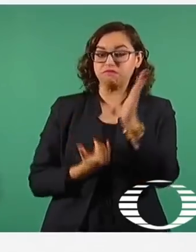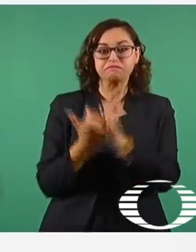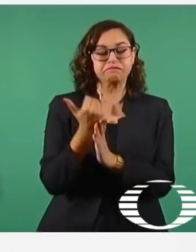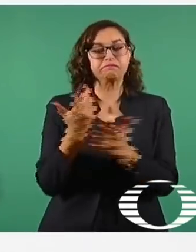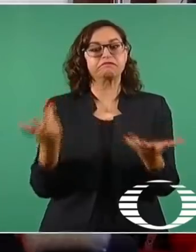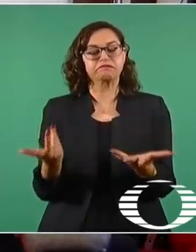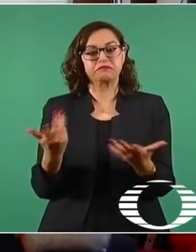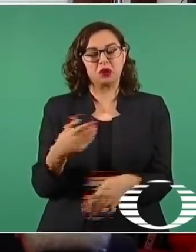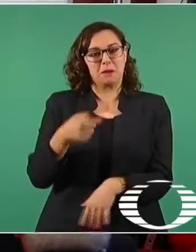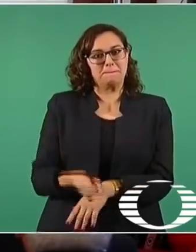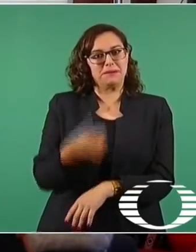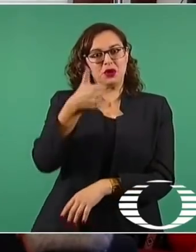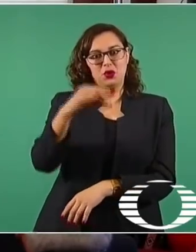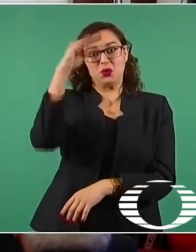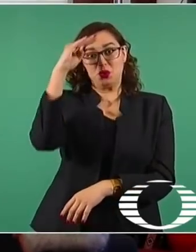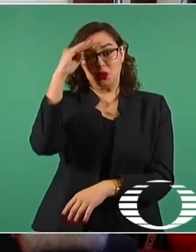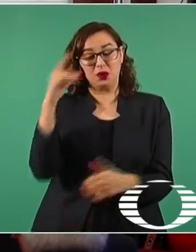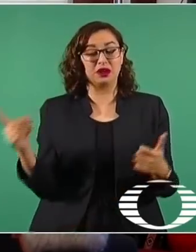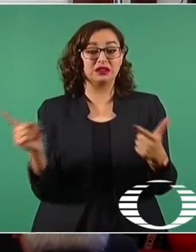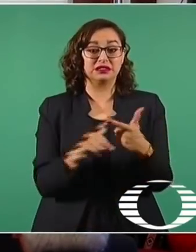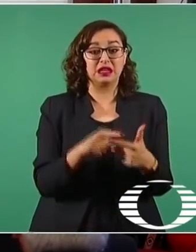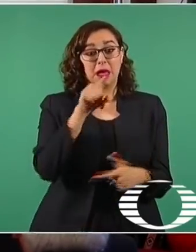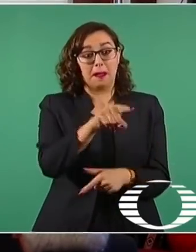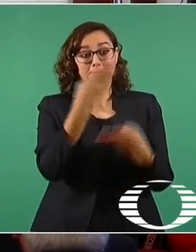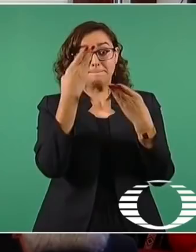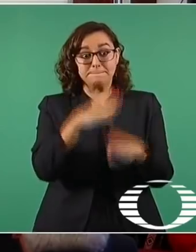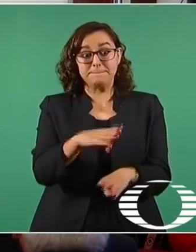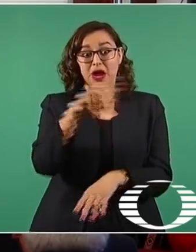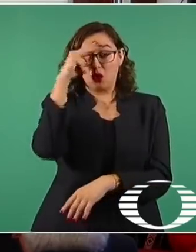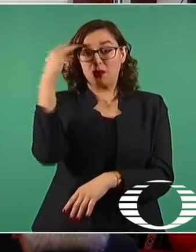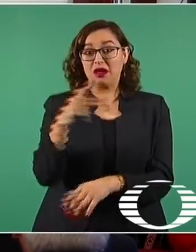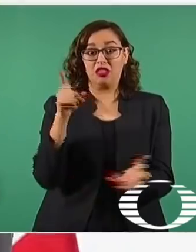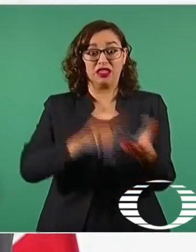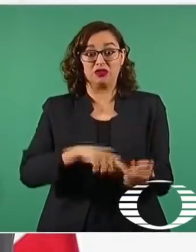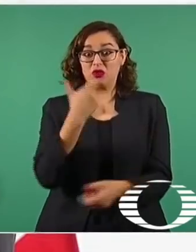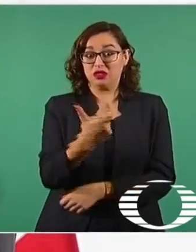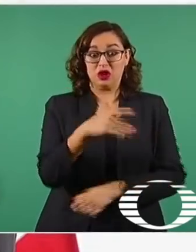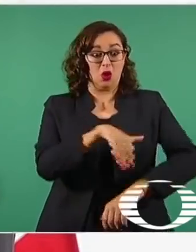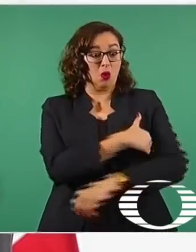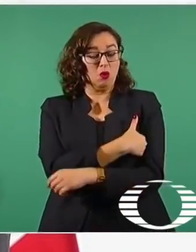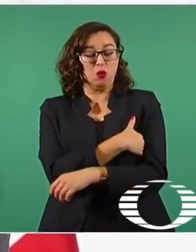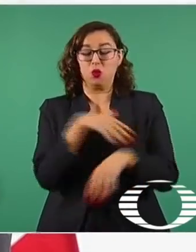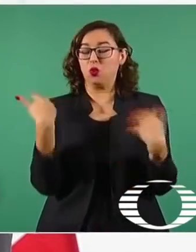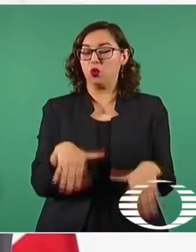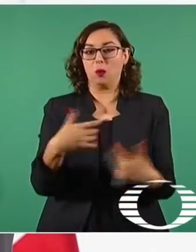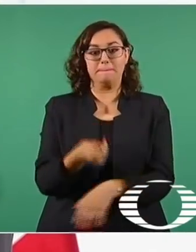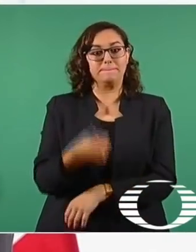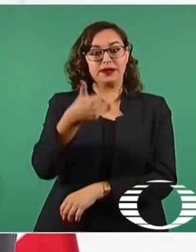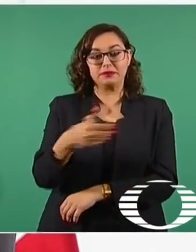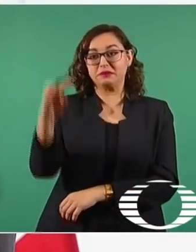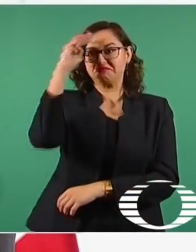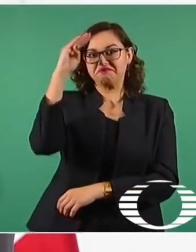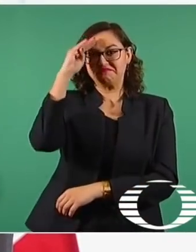las reservas del Banco de México. Está como para decir a los cuatro vientos,